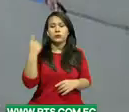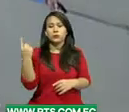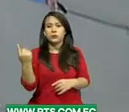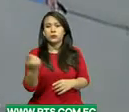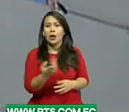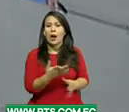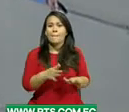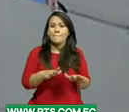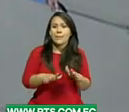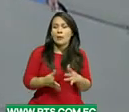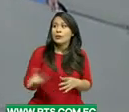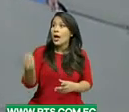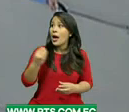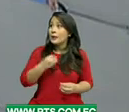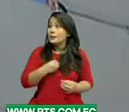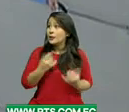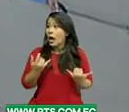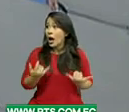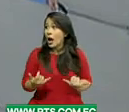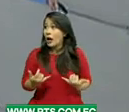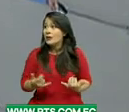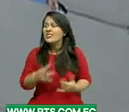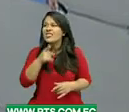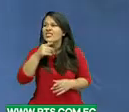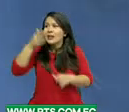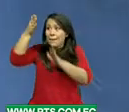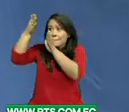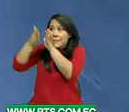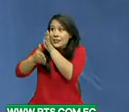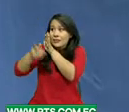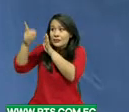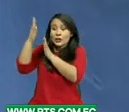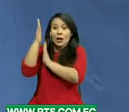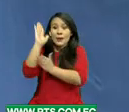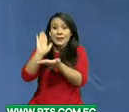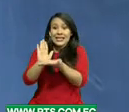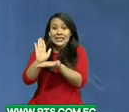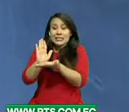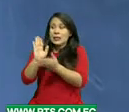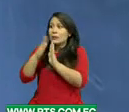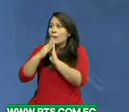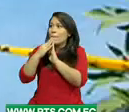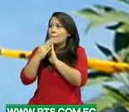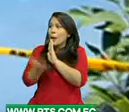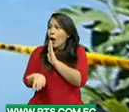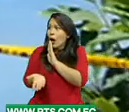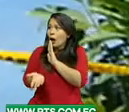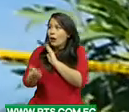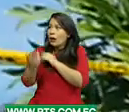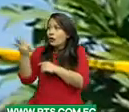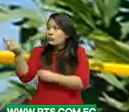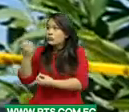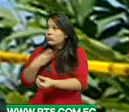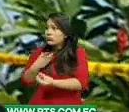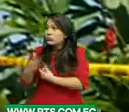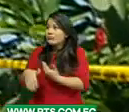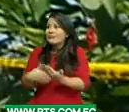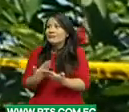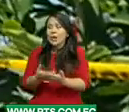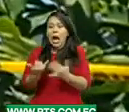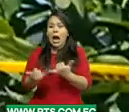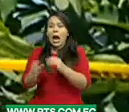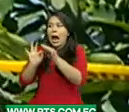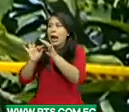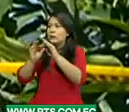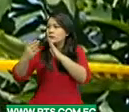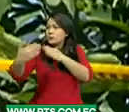fuertes. Los vientos han afectado también a la mampostería del edificio del BIES, donde ya se han establecido las básicas normas